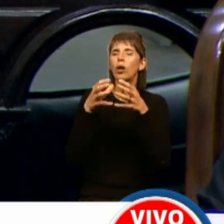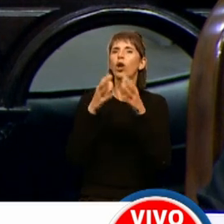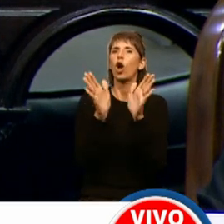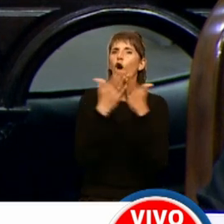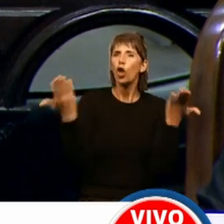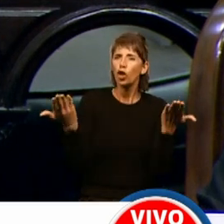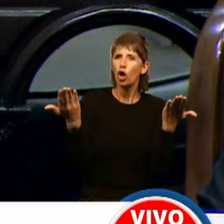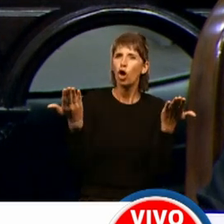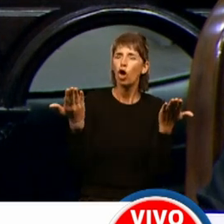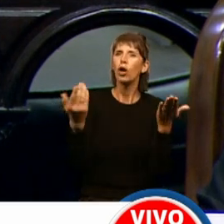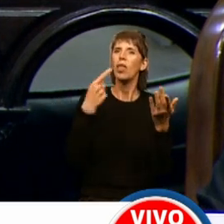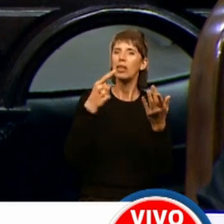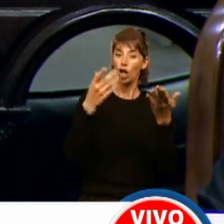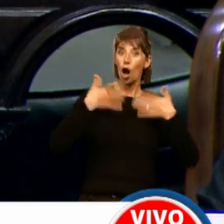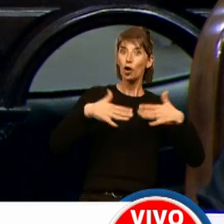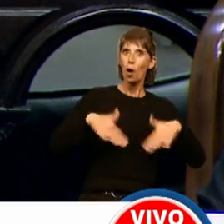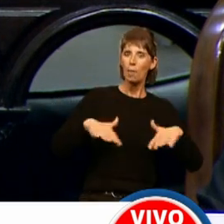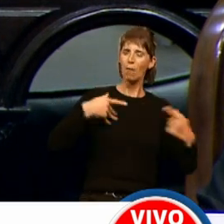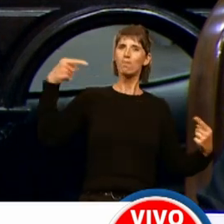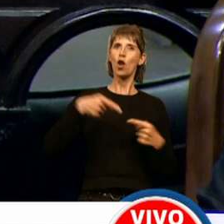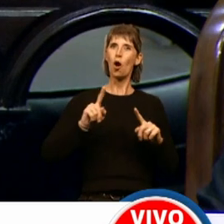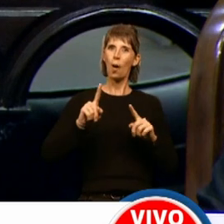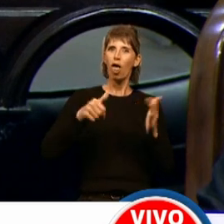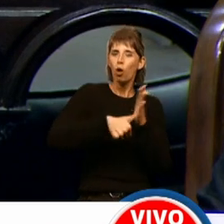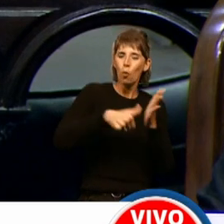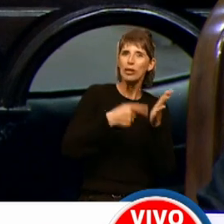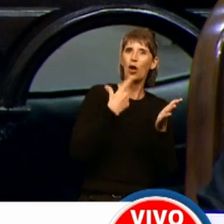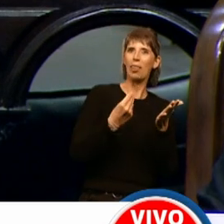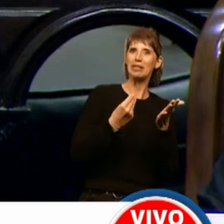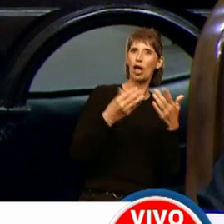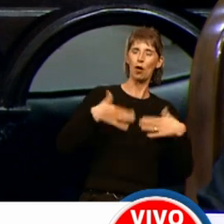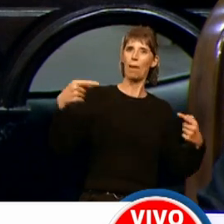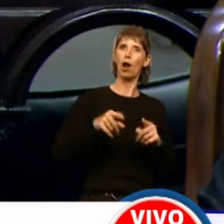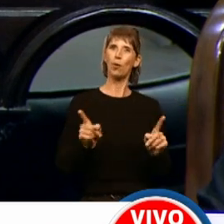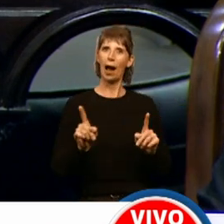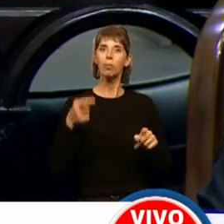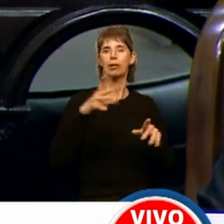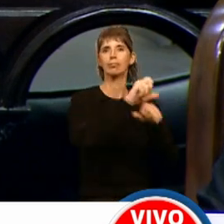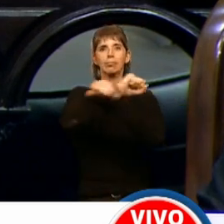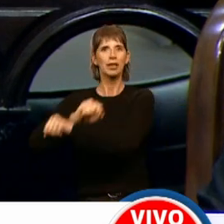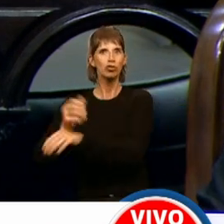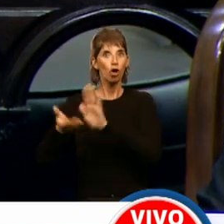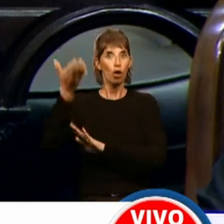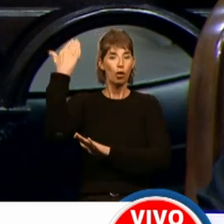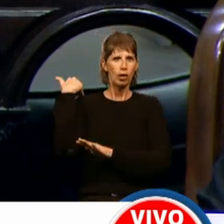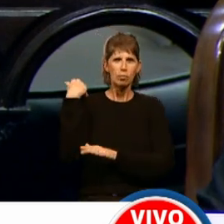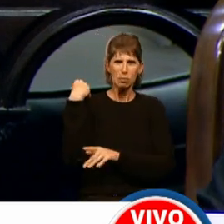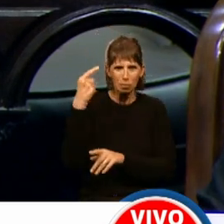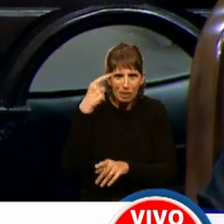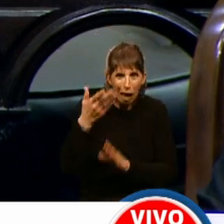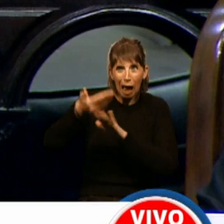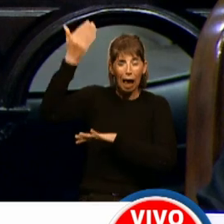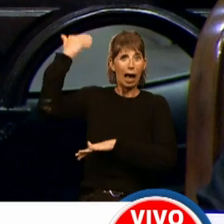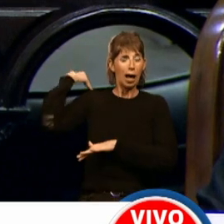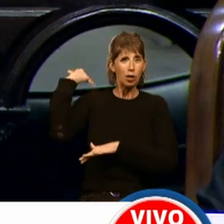que era la vestimenta no era acorde a el género esto no pasó hace 20 años esto no pasó hace 15 años esto